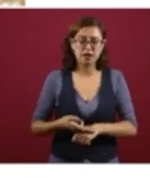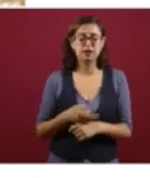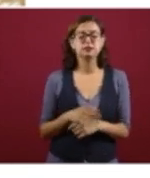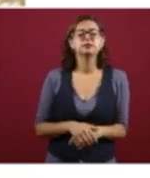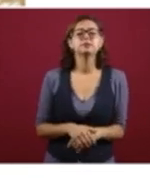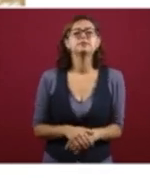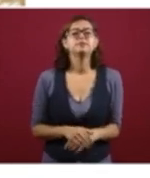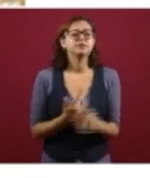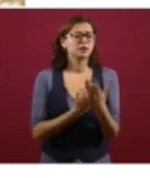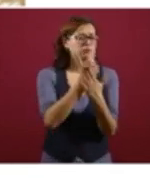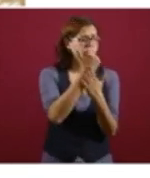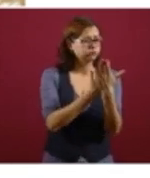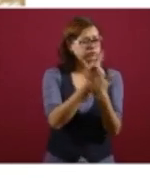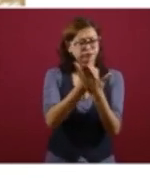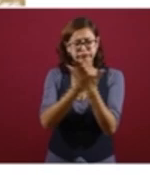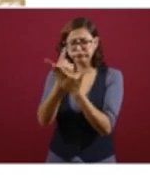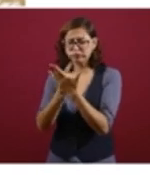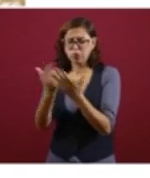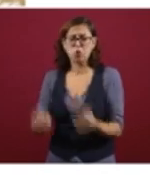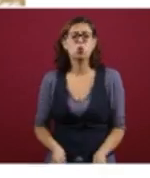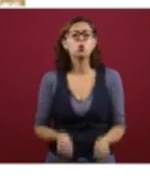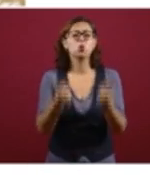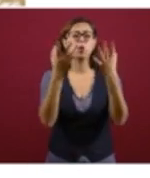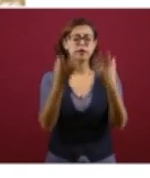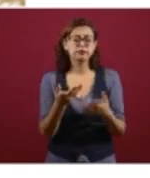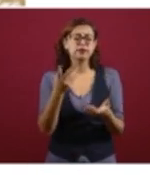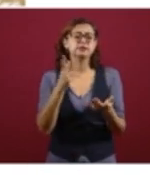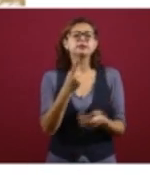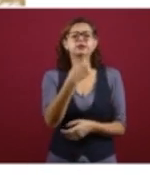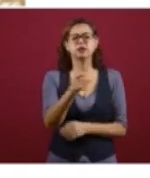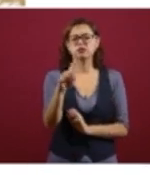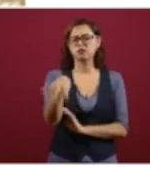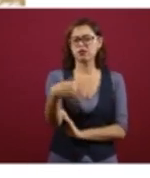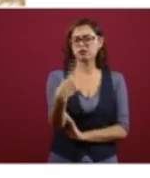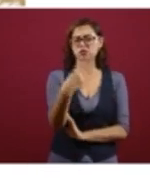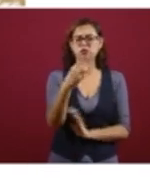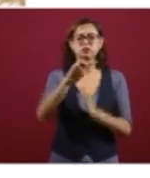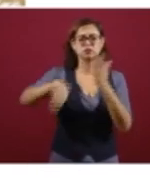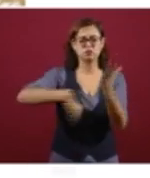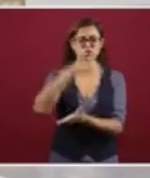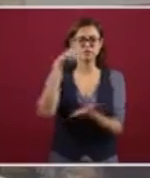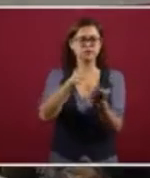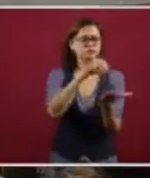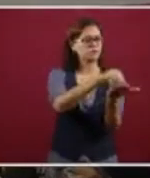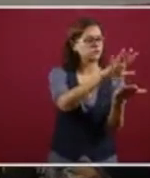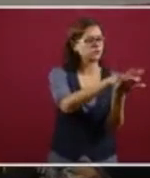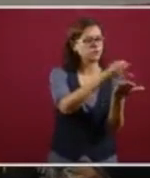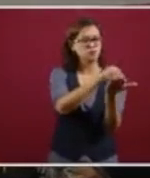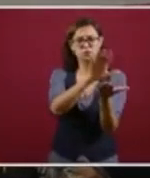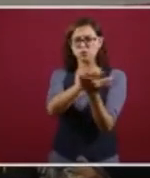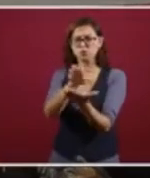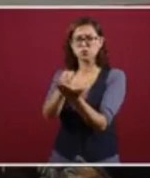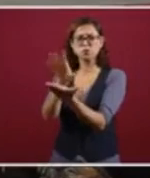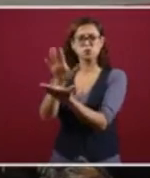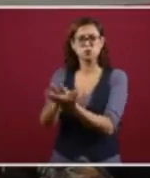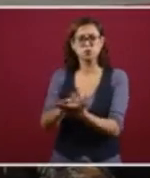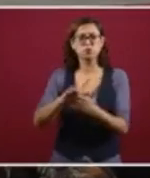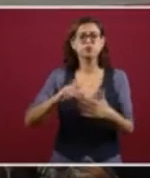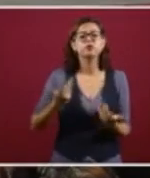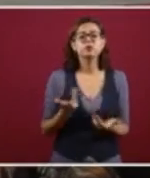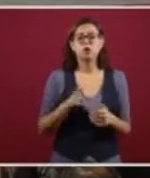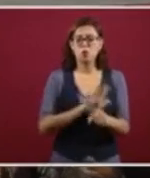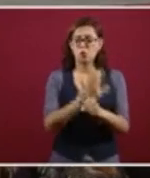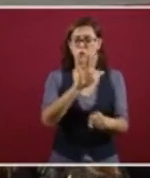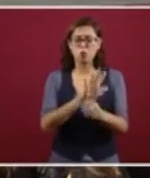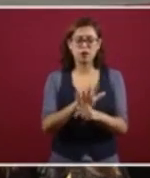sobre el diagnóstico de los inmuebles dañados, así como familias que recibieron recursos incompletos para la reconstrucción o que jamás los recibieron.